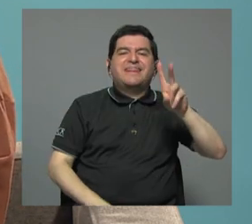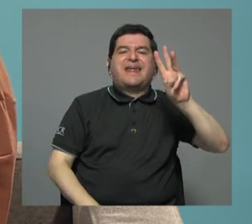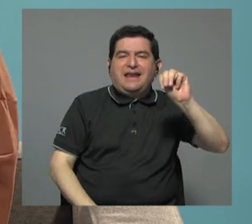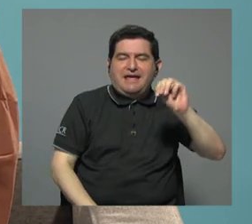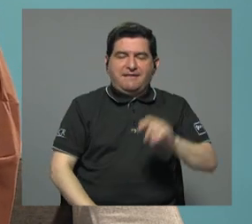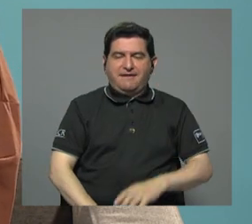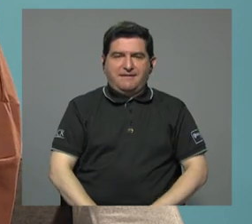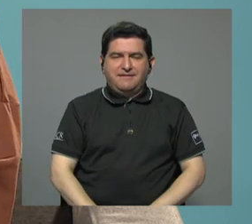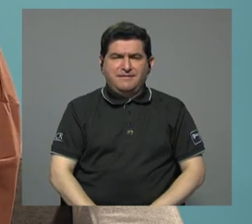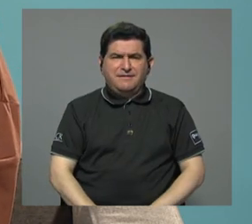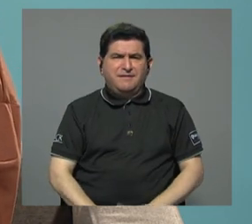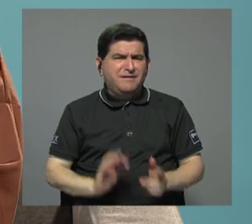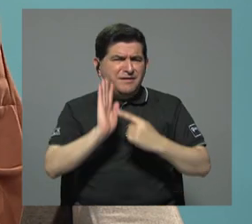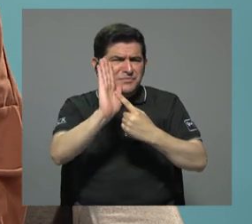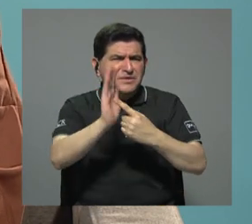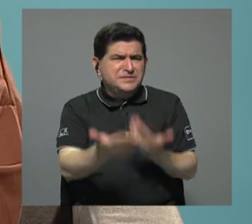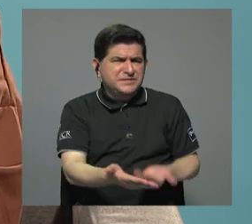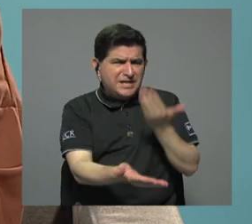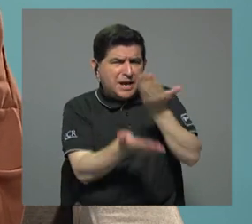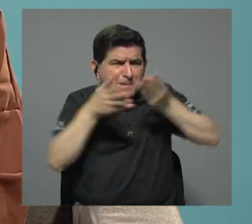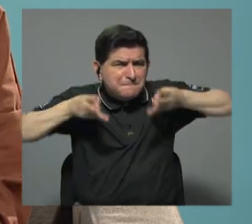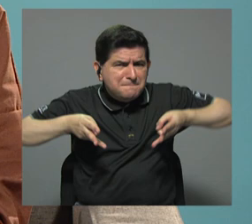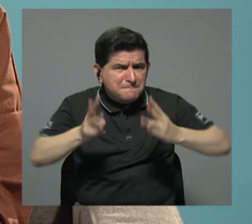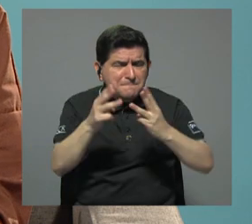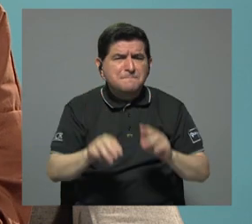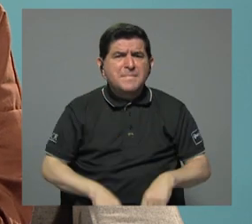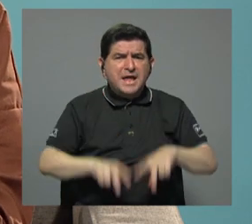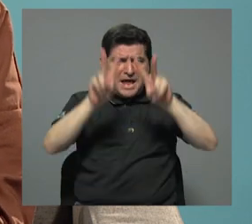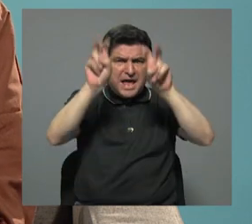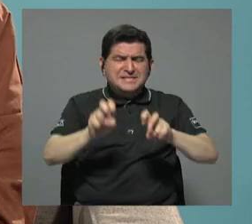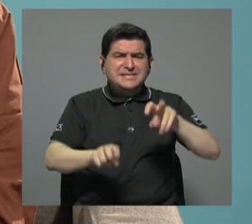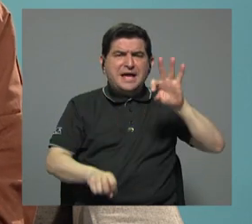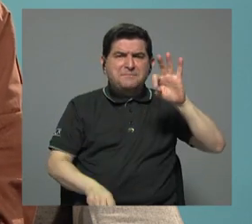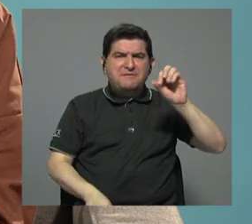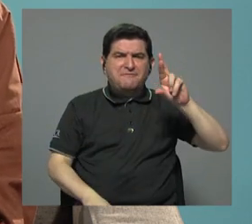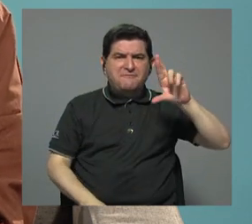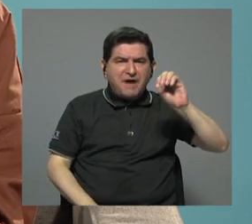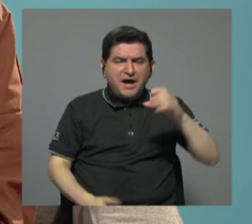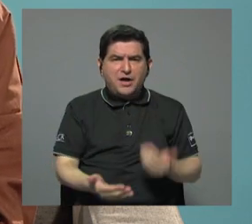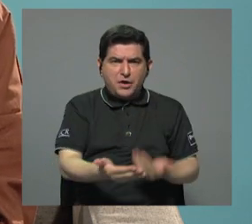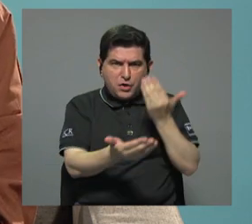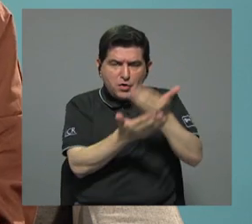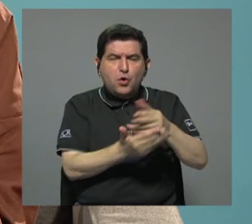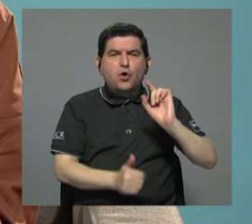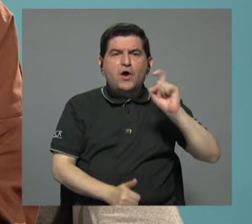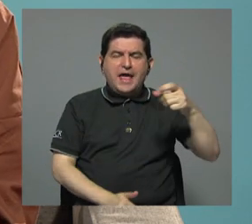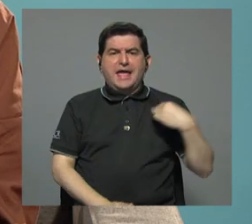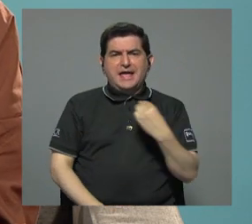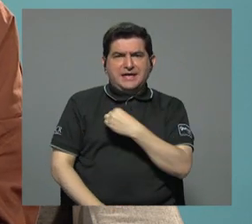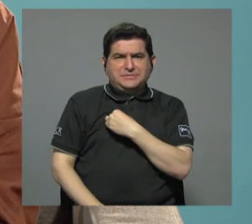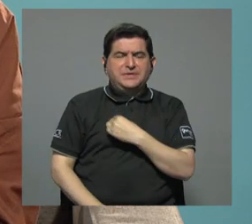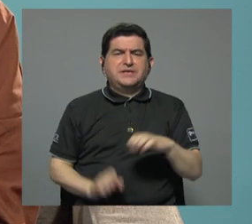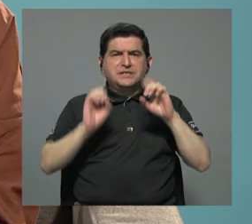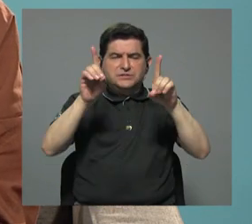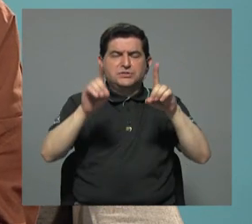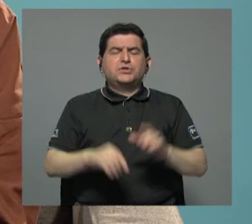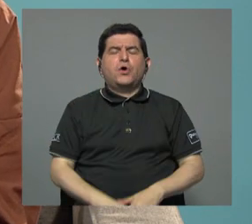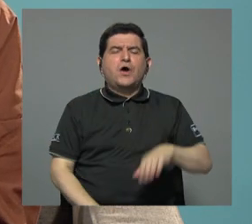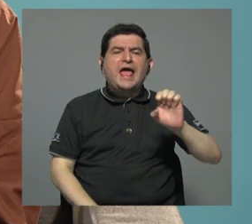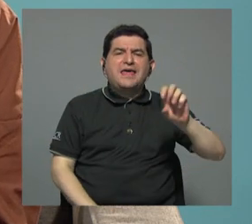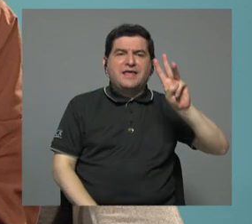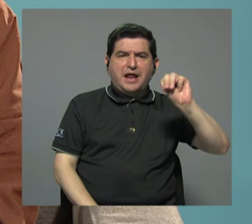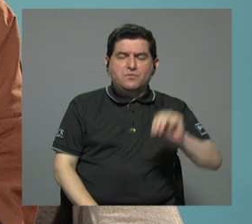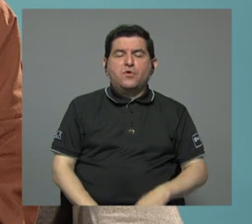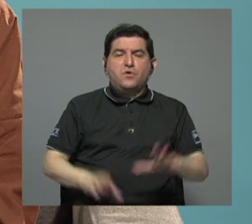dice y que revela que la propuesta metodológica de las pruebas faro propuesta por el ex ministro de educación es garbo la discutida y aprobada